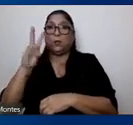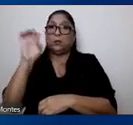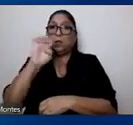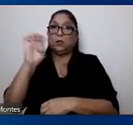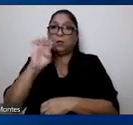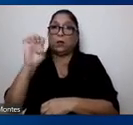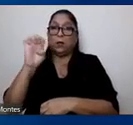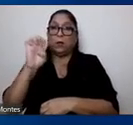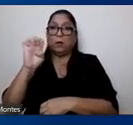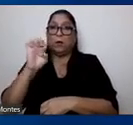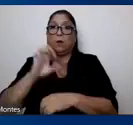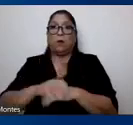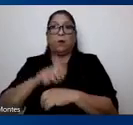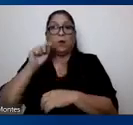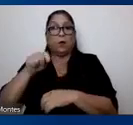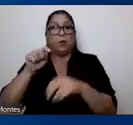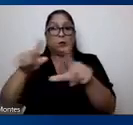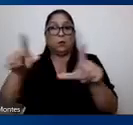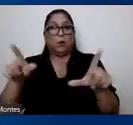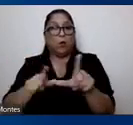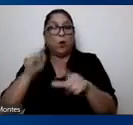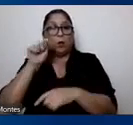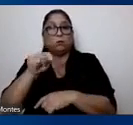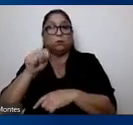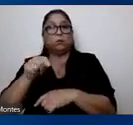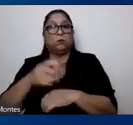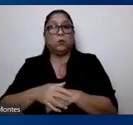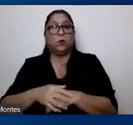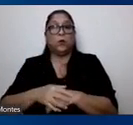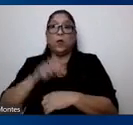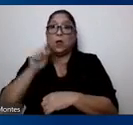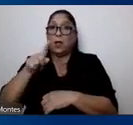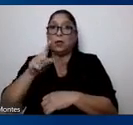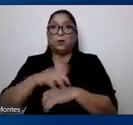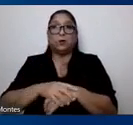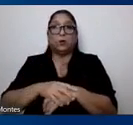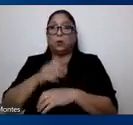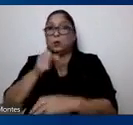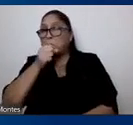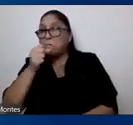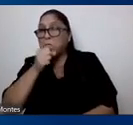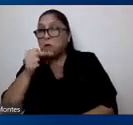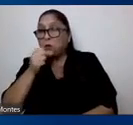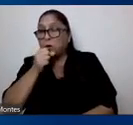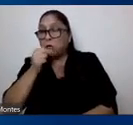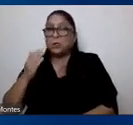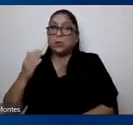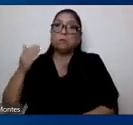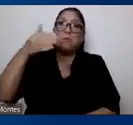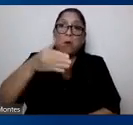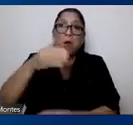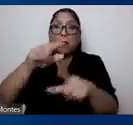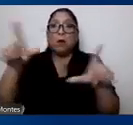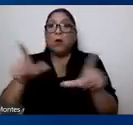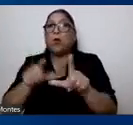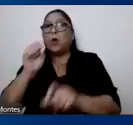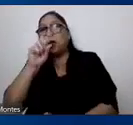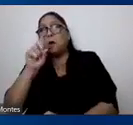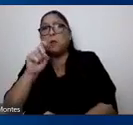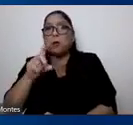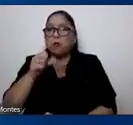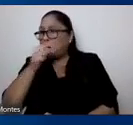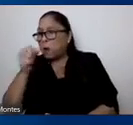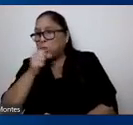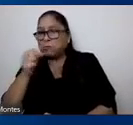del año 83, en donde estos periodistas van al sector a hacer indagaciones acerca